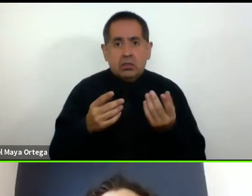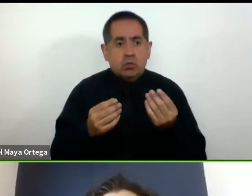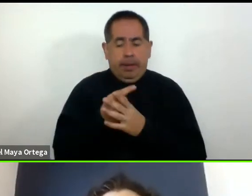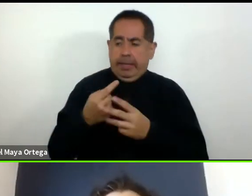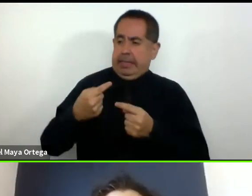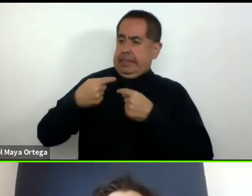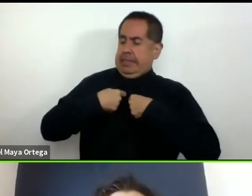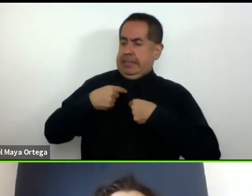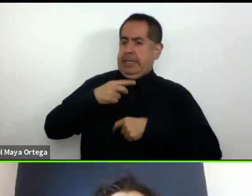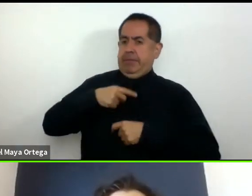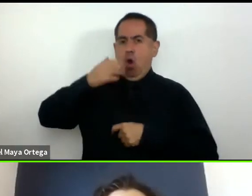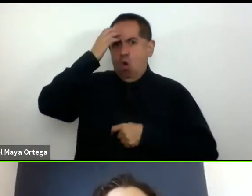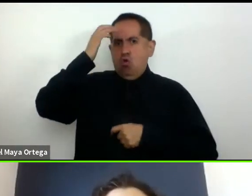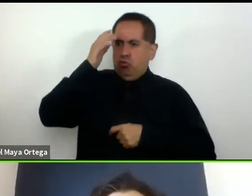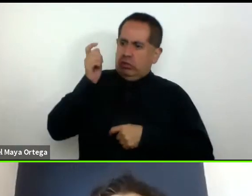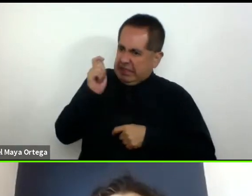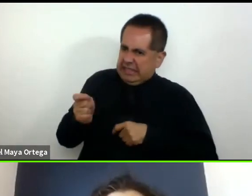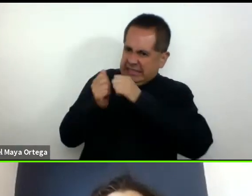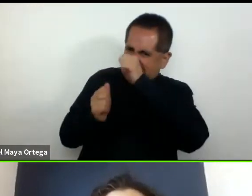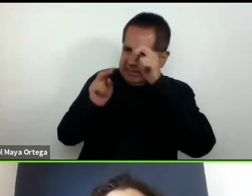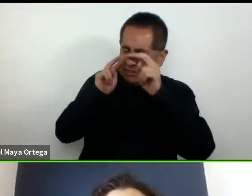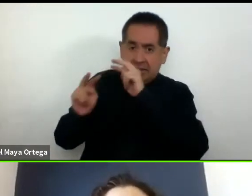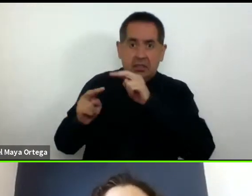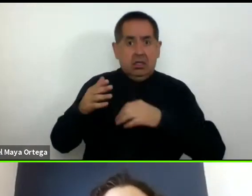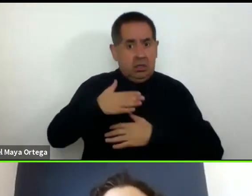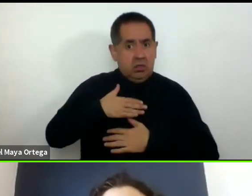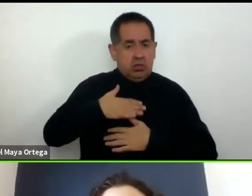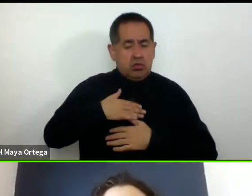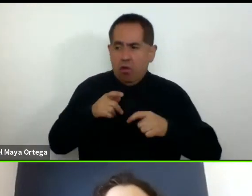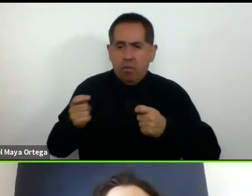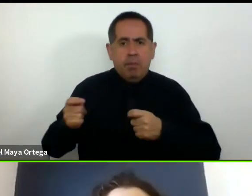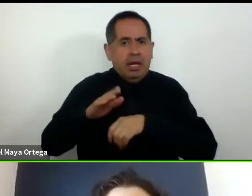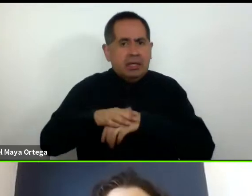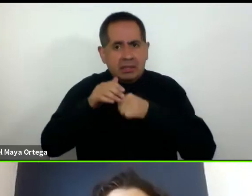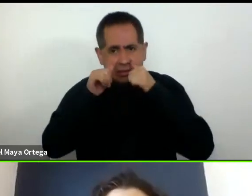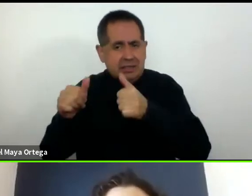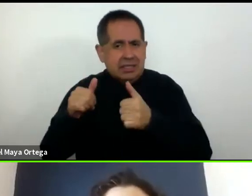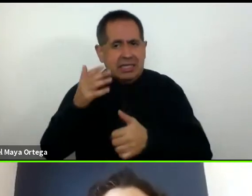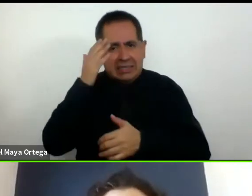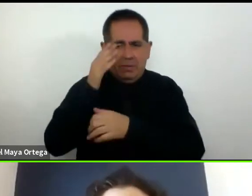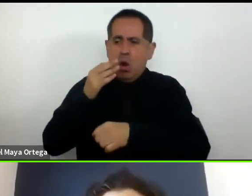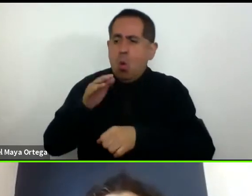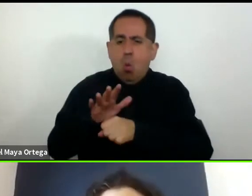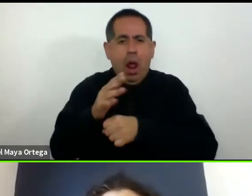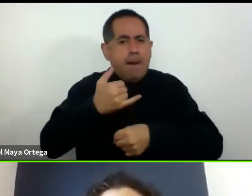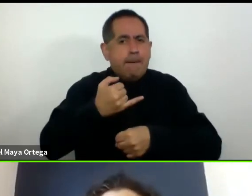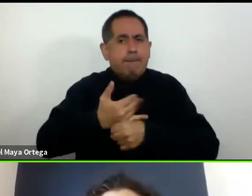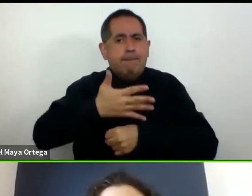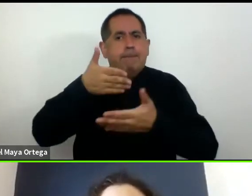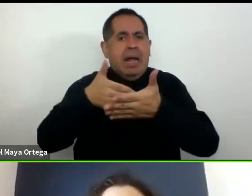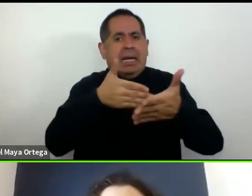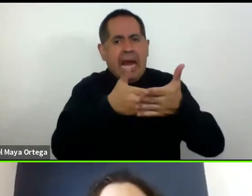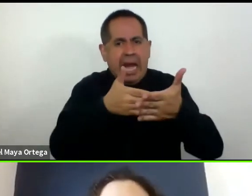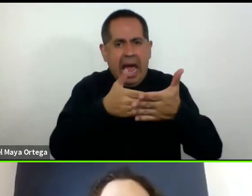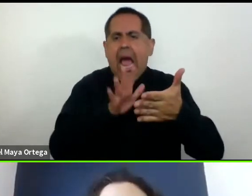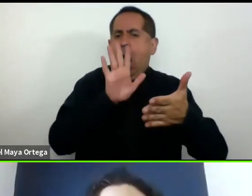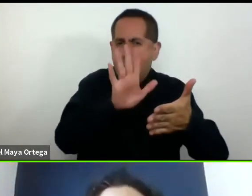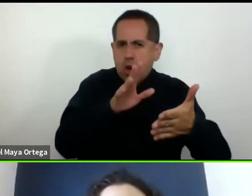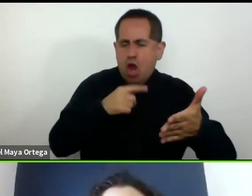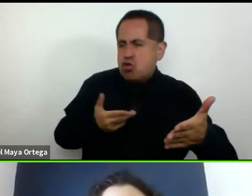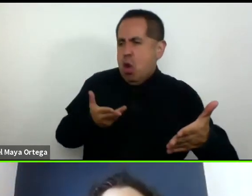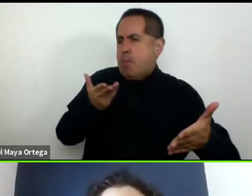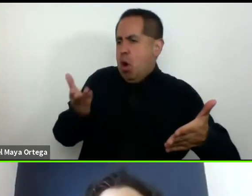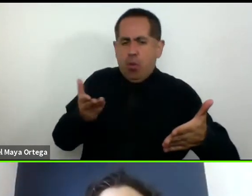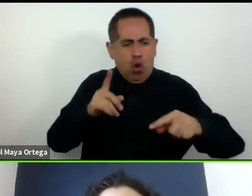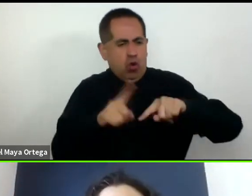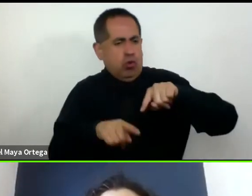que implica, y el rol del facilitador es, por un lado, identificar las barreras que enfrenta la persona en el proceso y después proponer